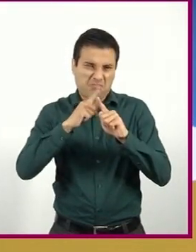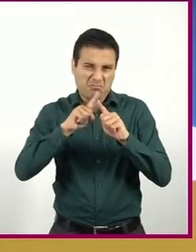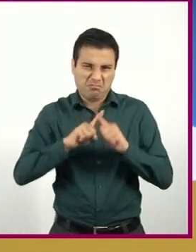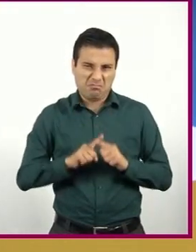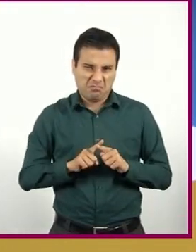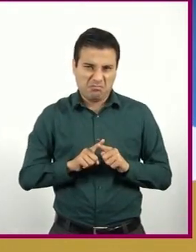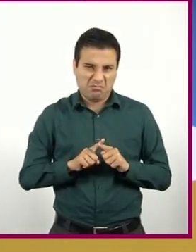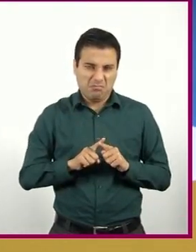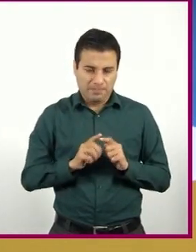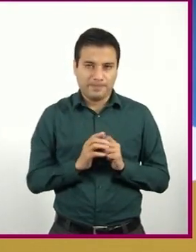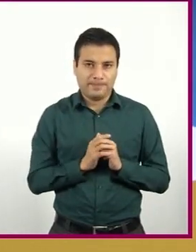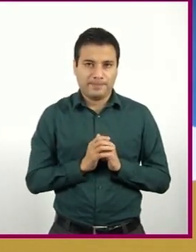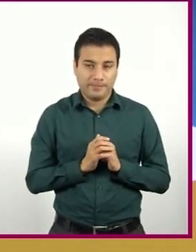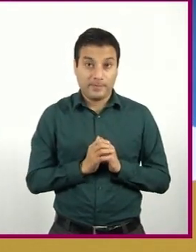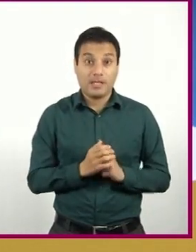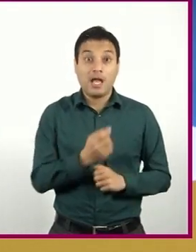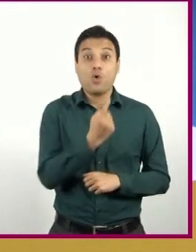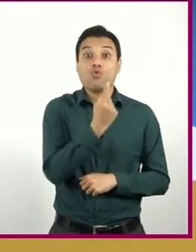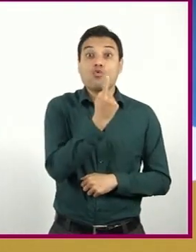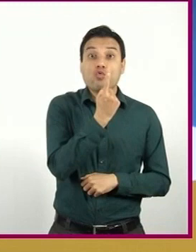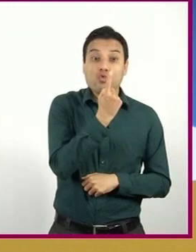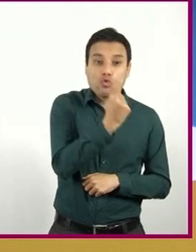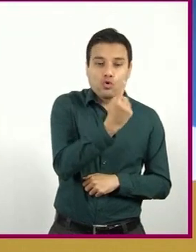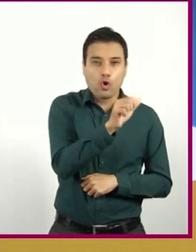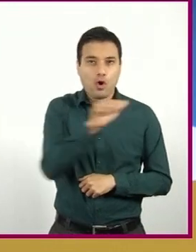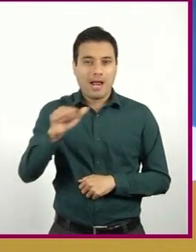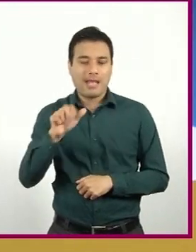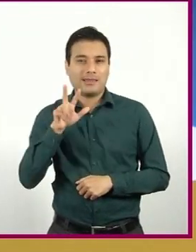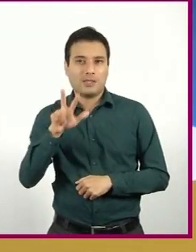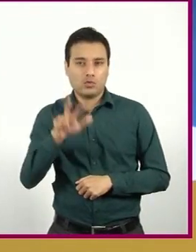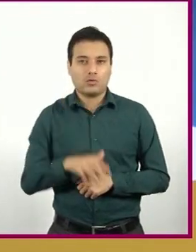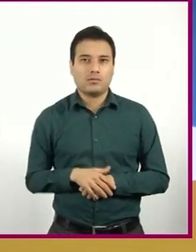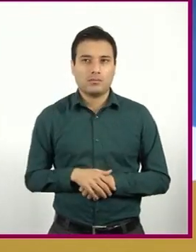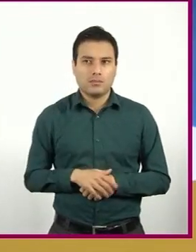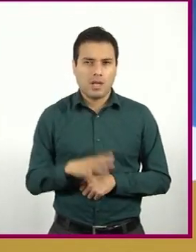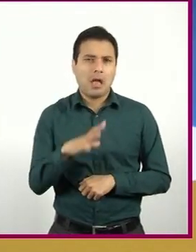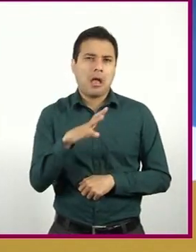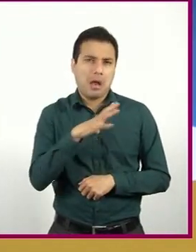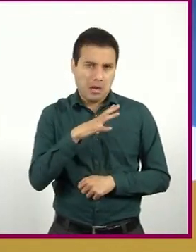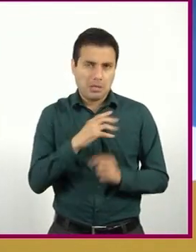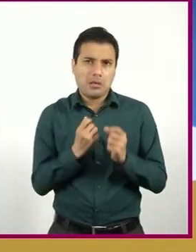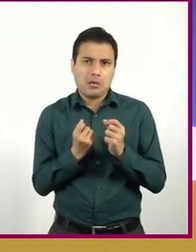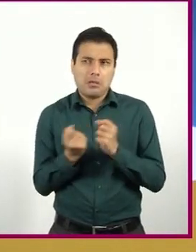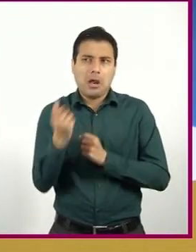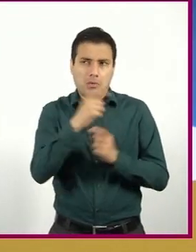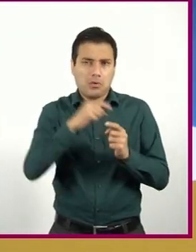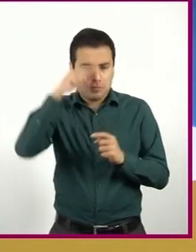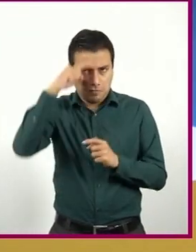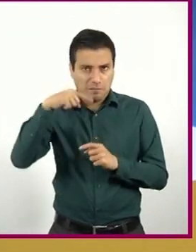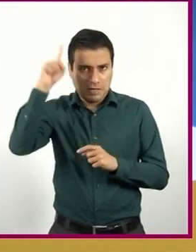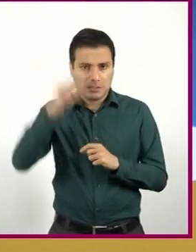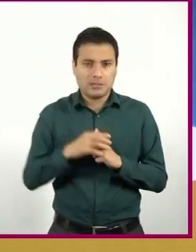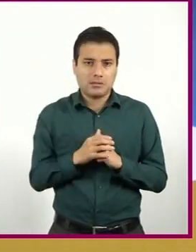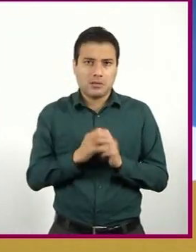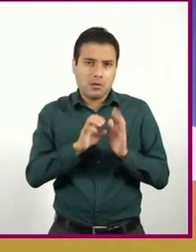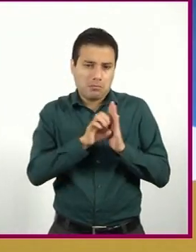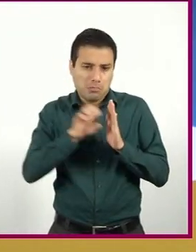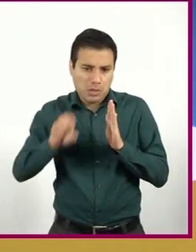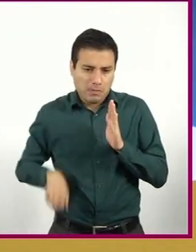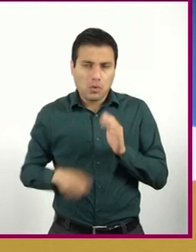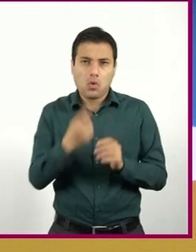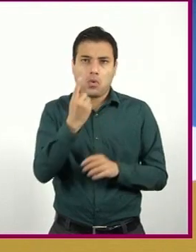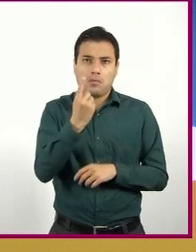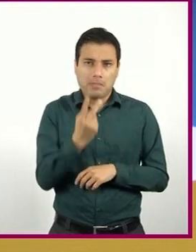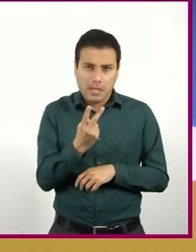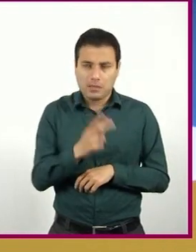entero, hasta el 18. Hay algunas fracciones que me resultan sencillas representar, como lo es esta, o lo es, por